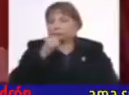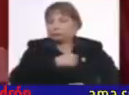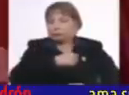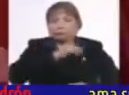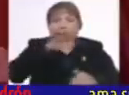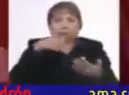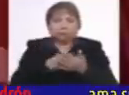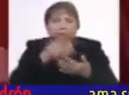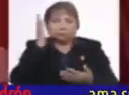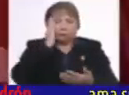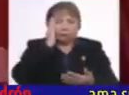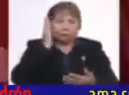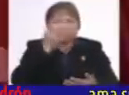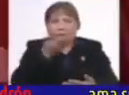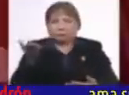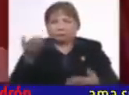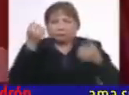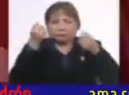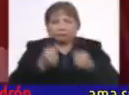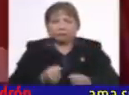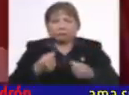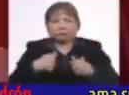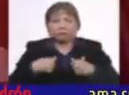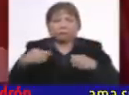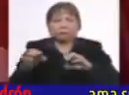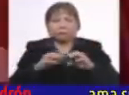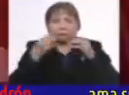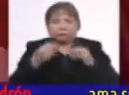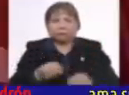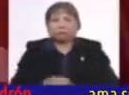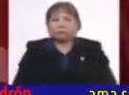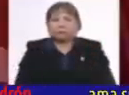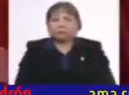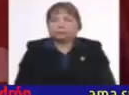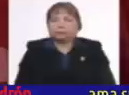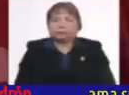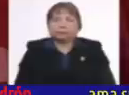tanto todo el mundo conocía las decisiones que estaba tomando